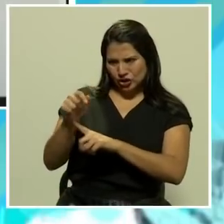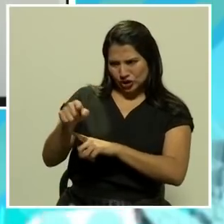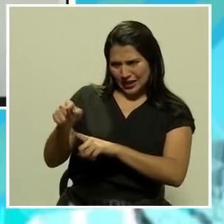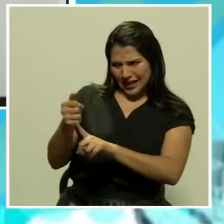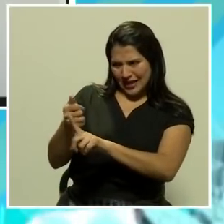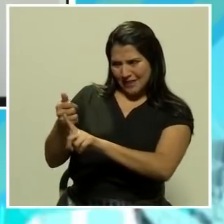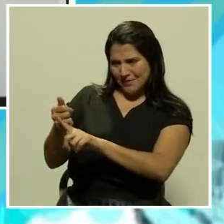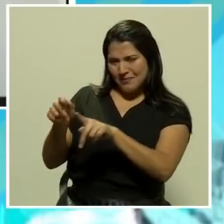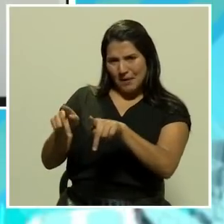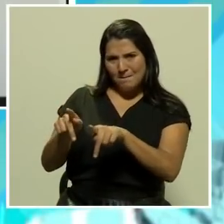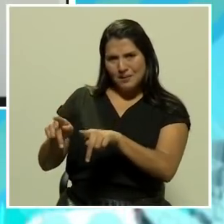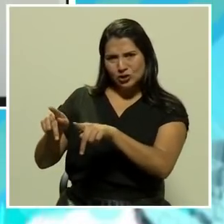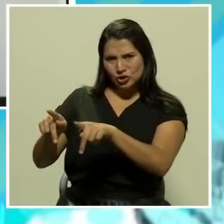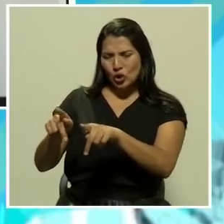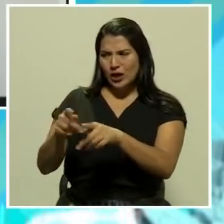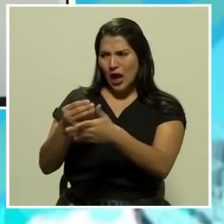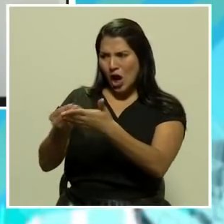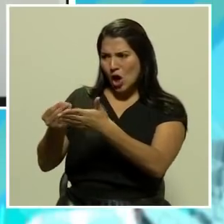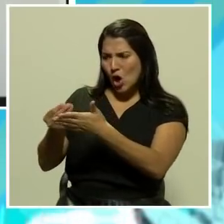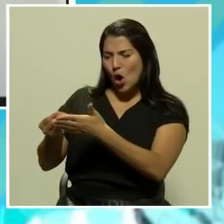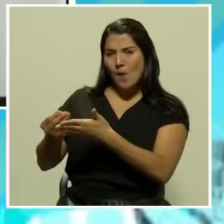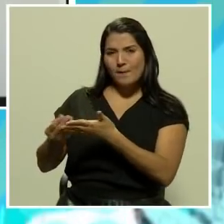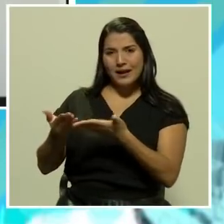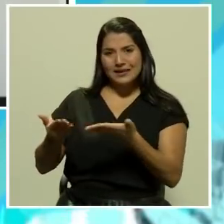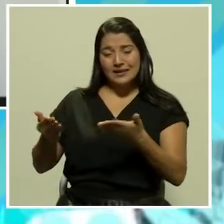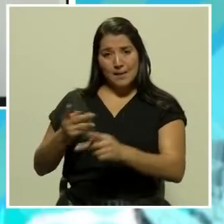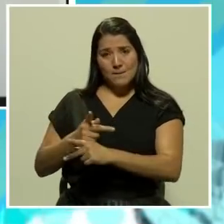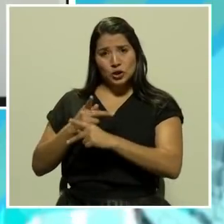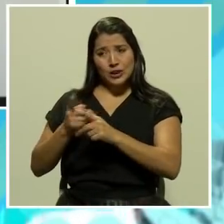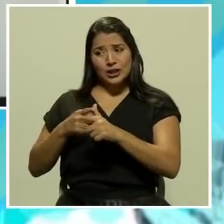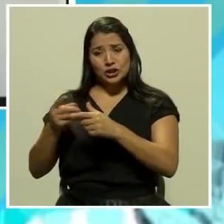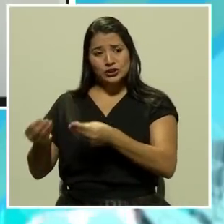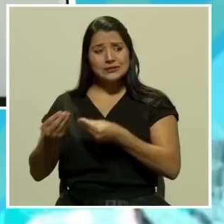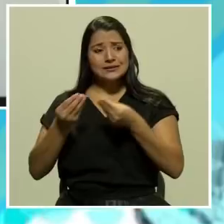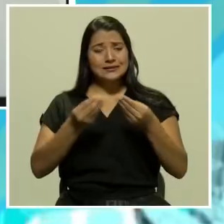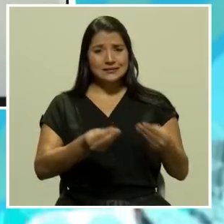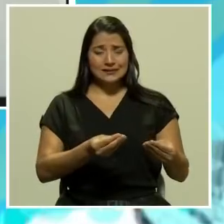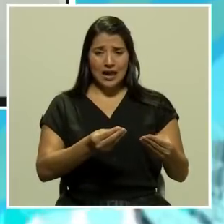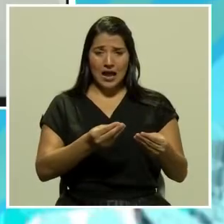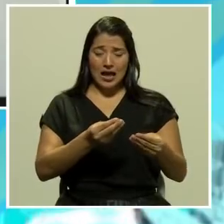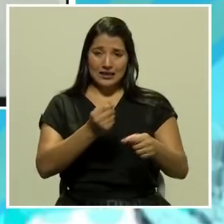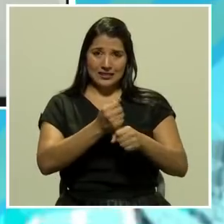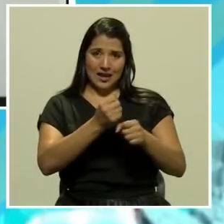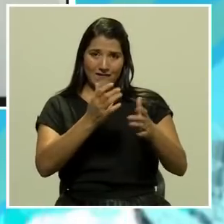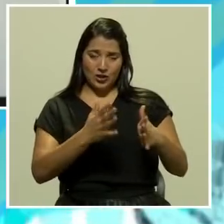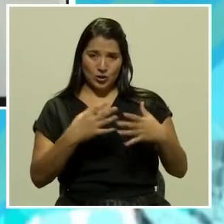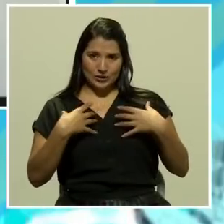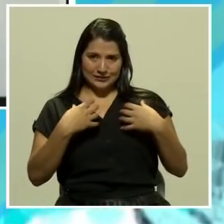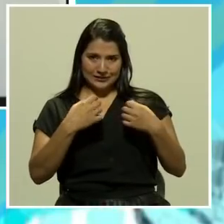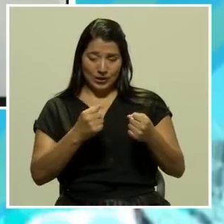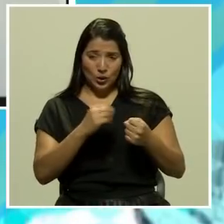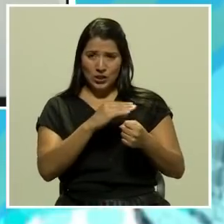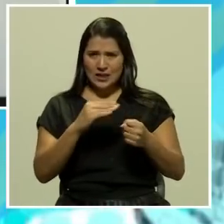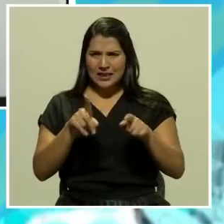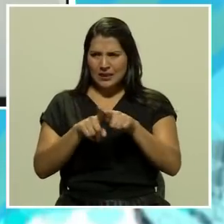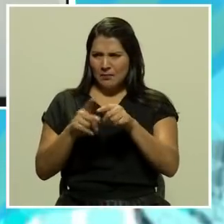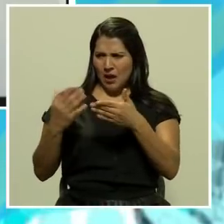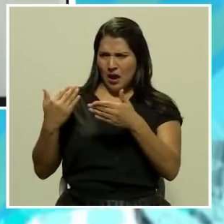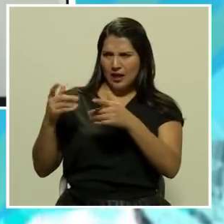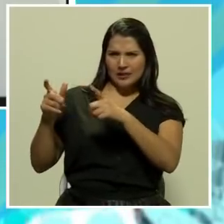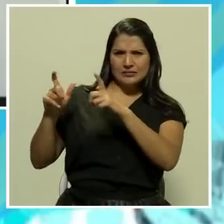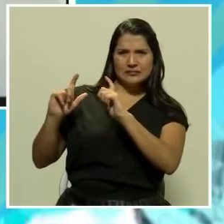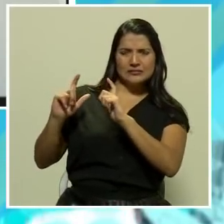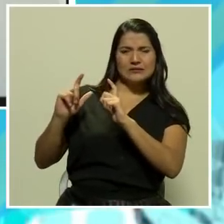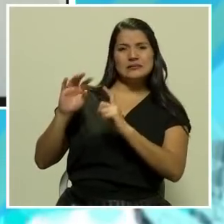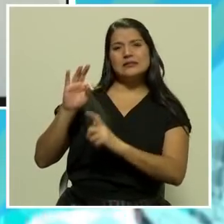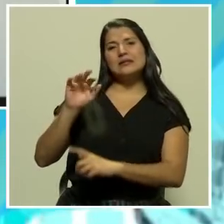equipos aquí, hay gente que se ha puesto a hacer los equipos y que se ha distribuido, pues eso ha ayudado muy poquito, una gotita diría yo, y hace poco una donación de Taiwán